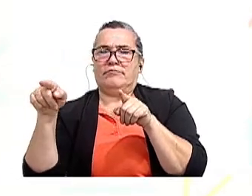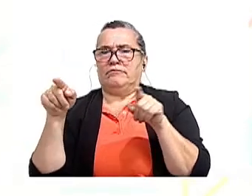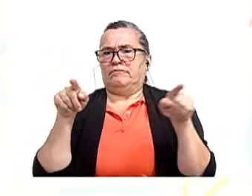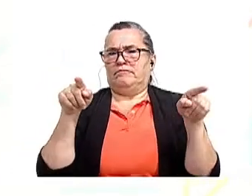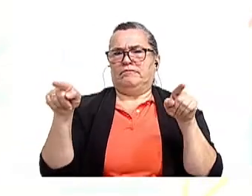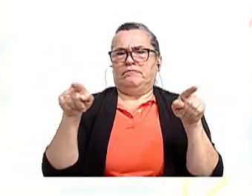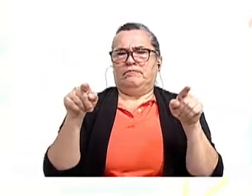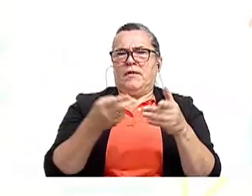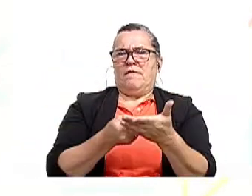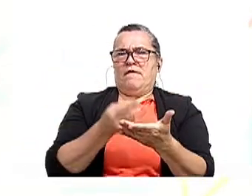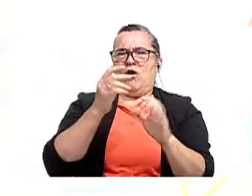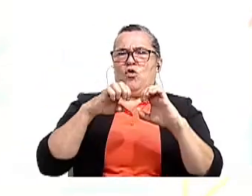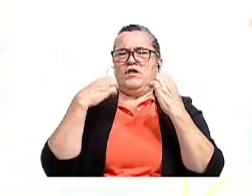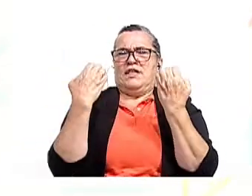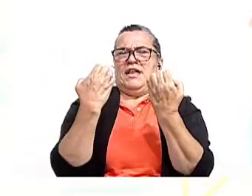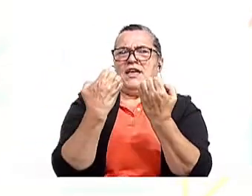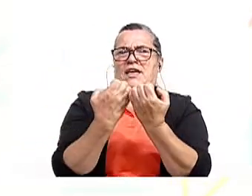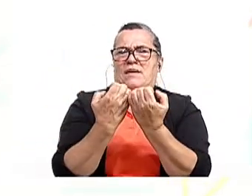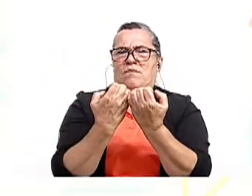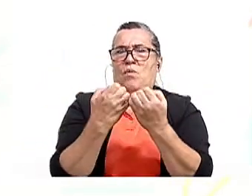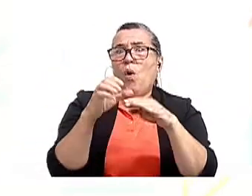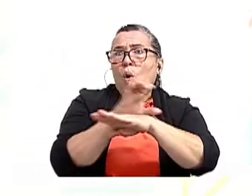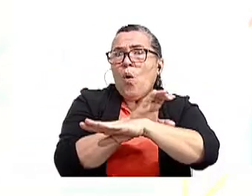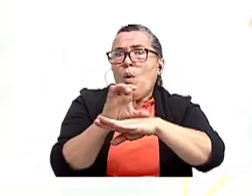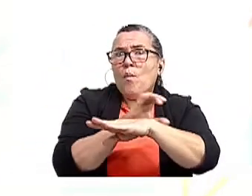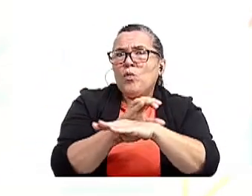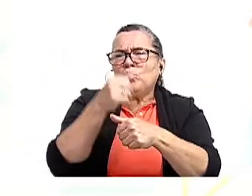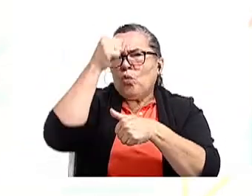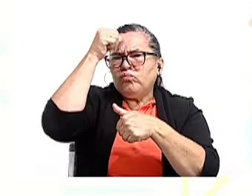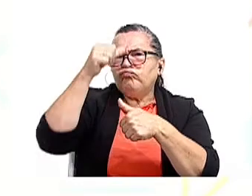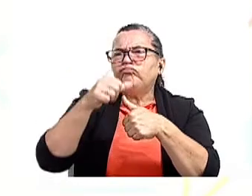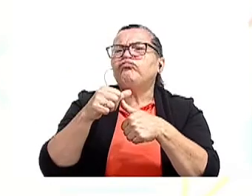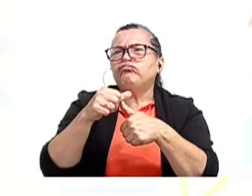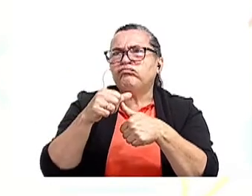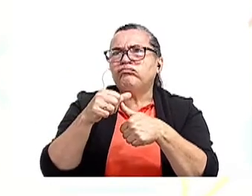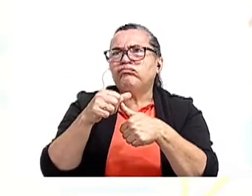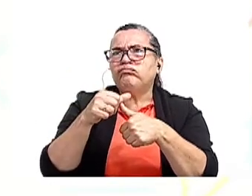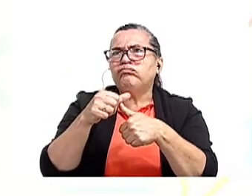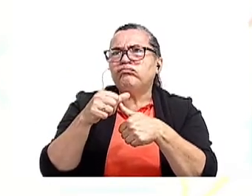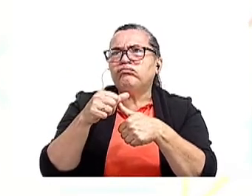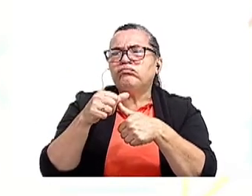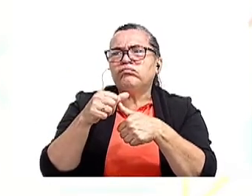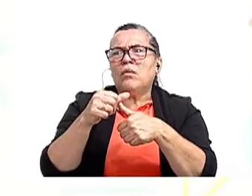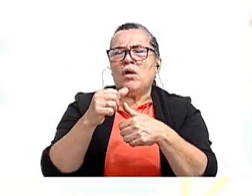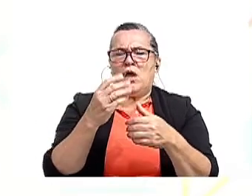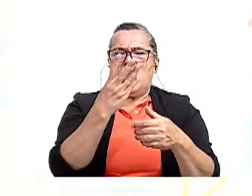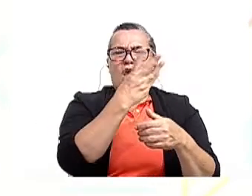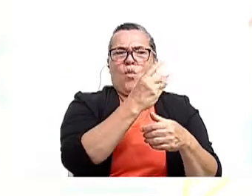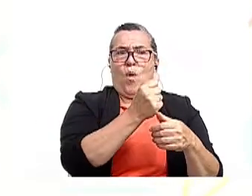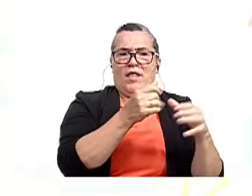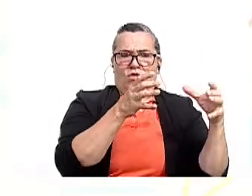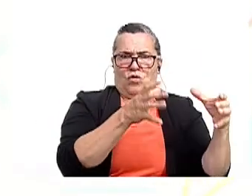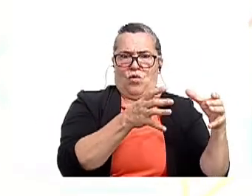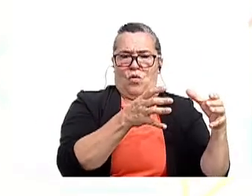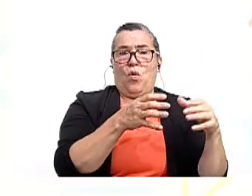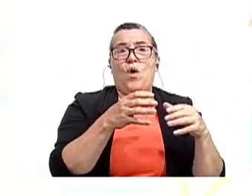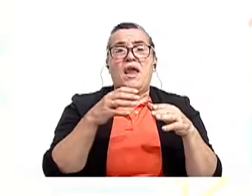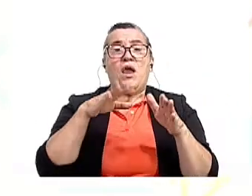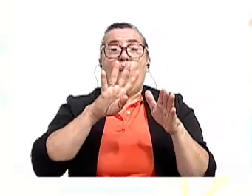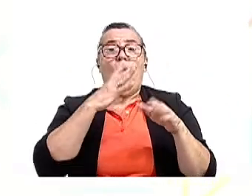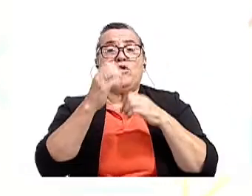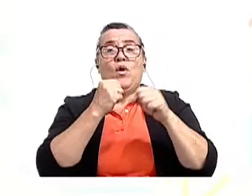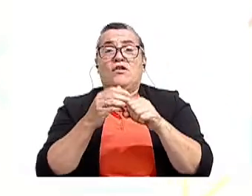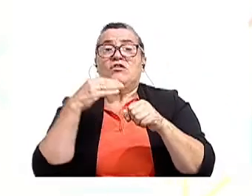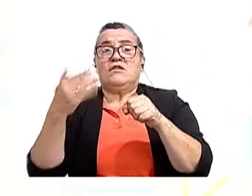¿cuál era el valor del equipo de cómputo? ¿Y cuánto vale 4 años después? De aquí salieron nuestros dos